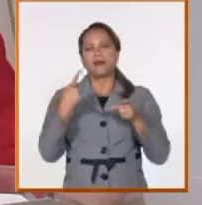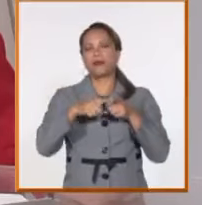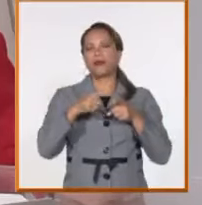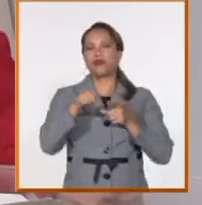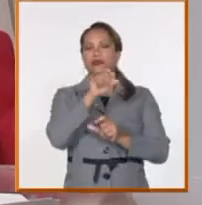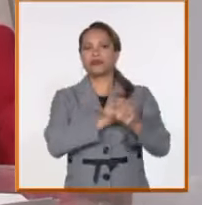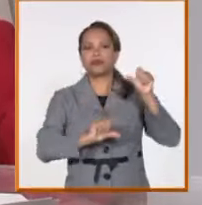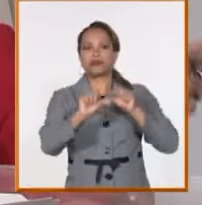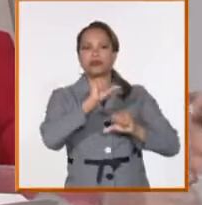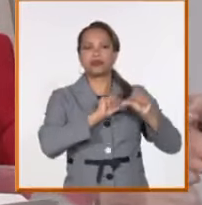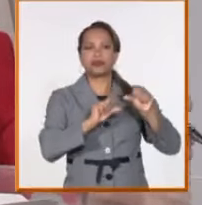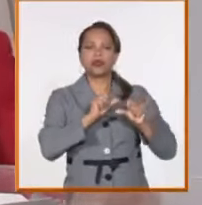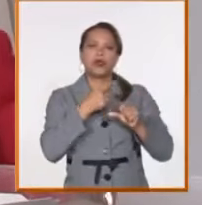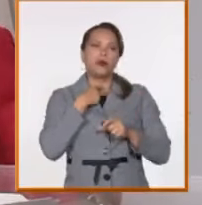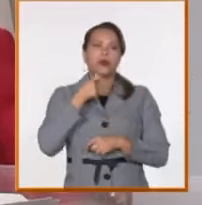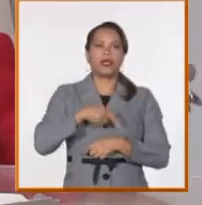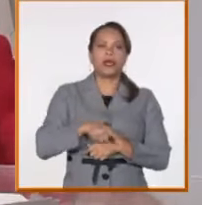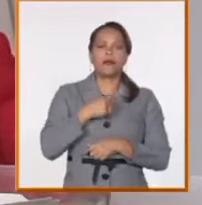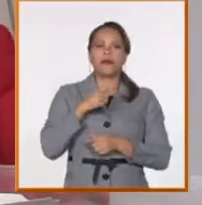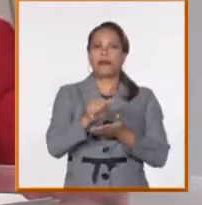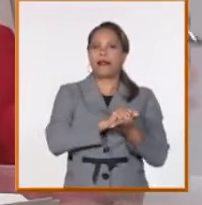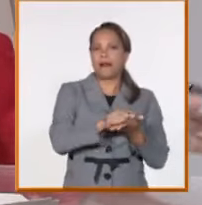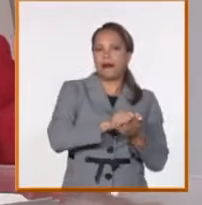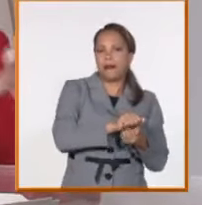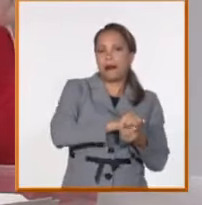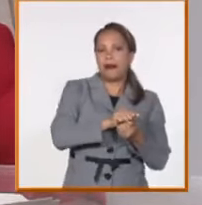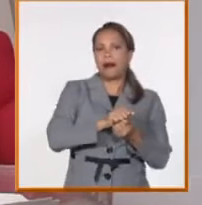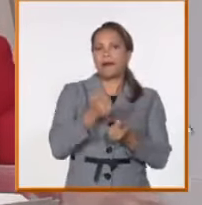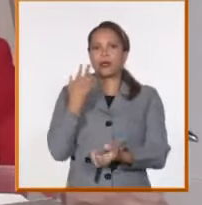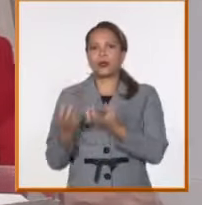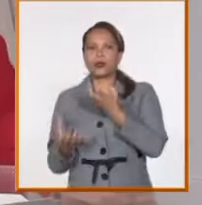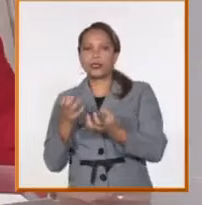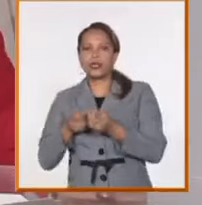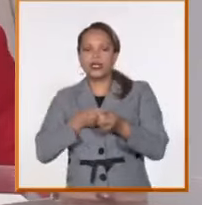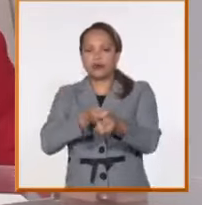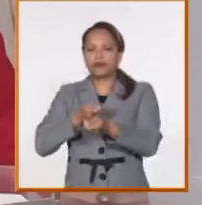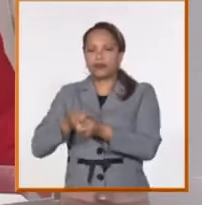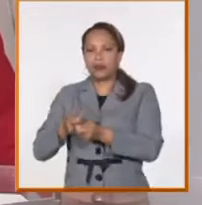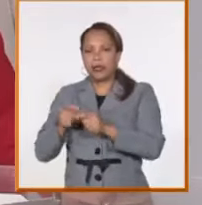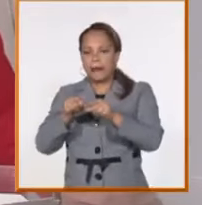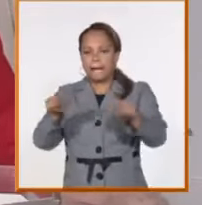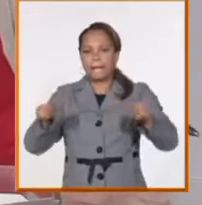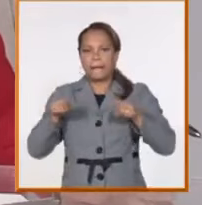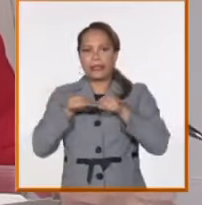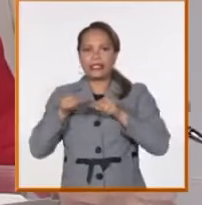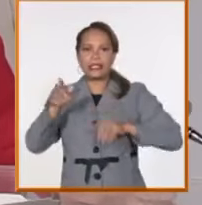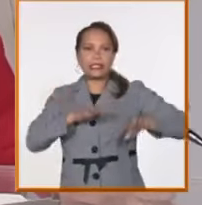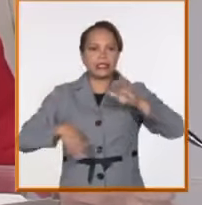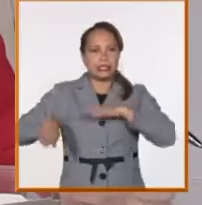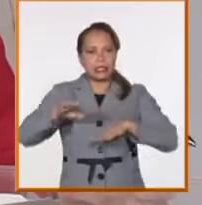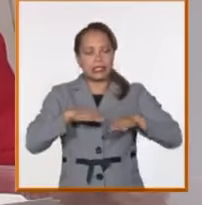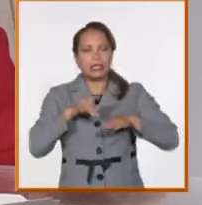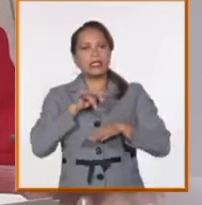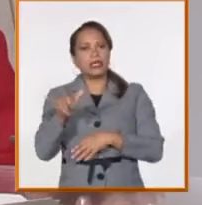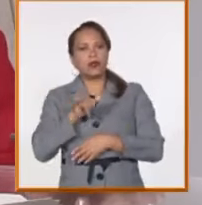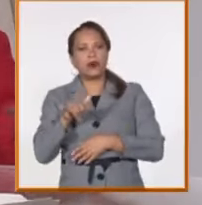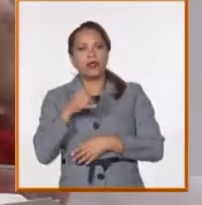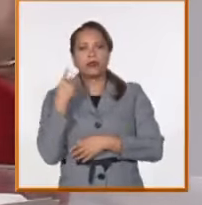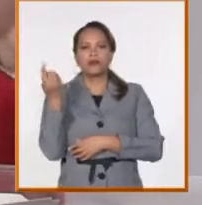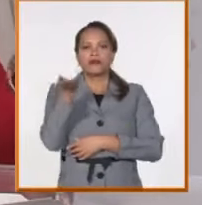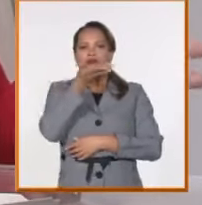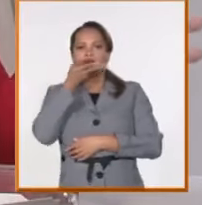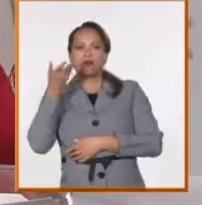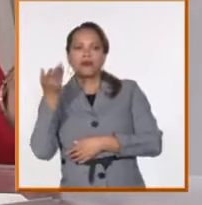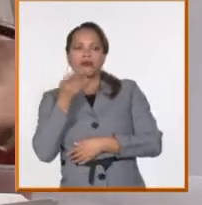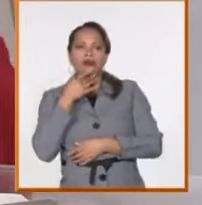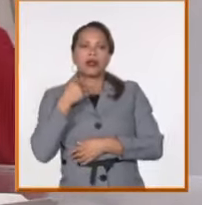desde los productos para la bandería para cocina para limpieza para piscina entregamos los amenit para los hoteles eh